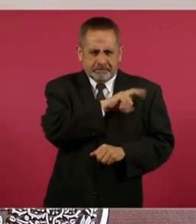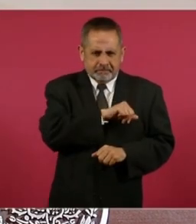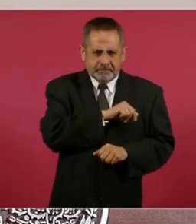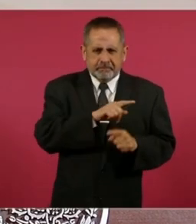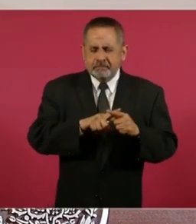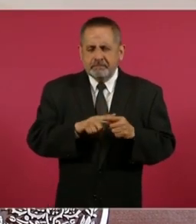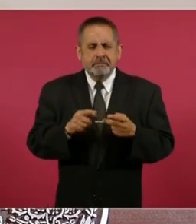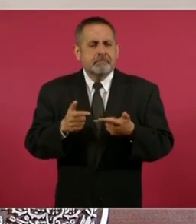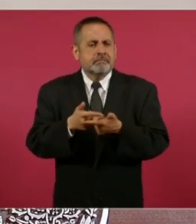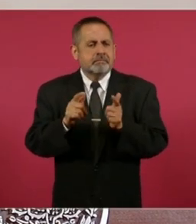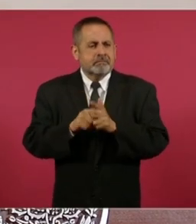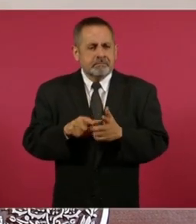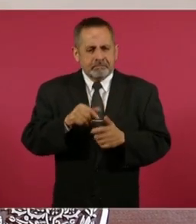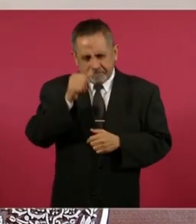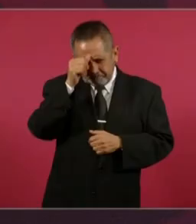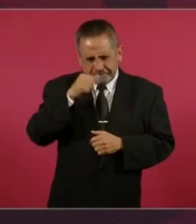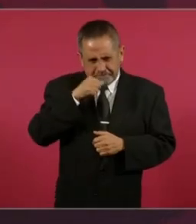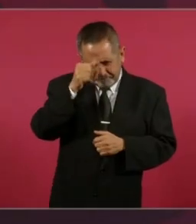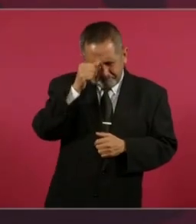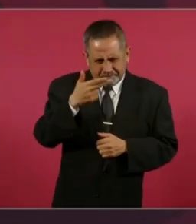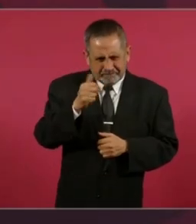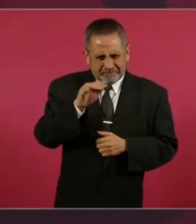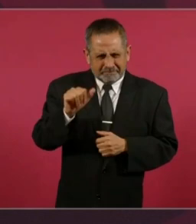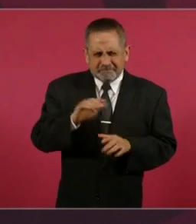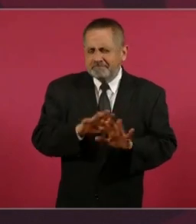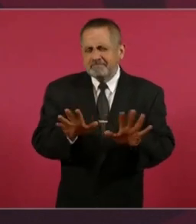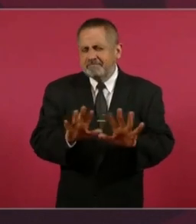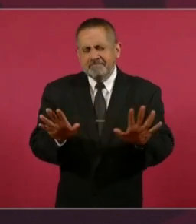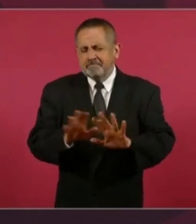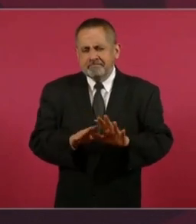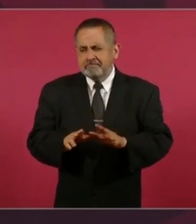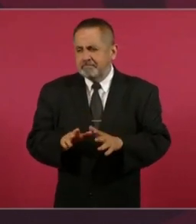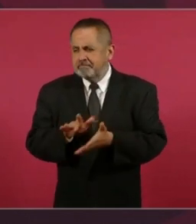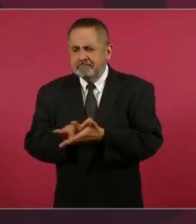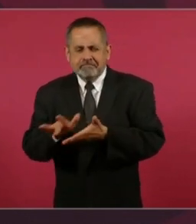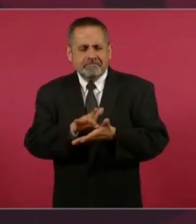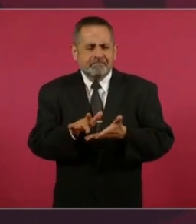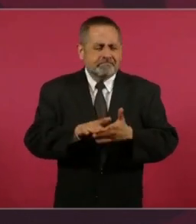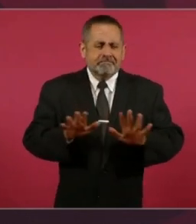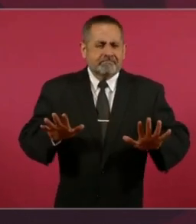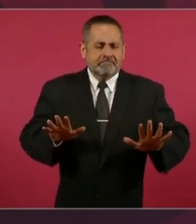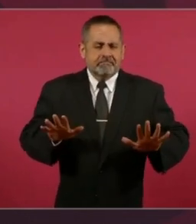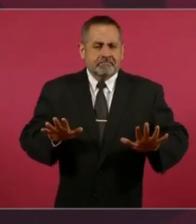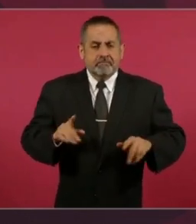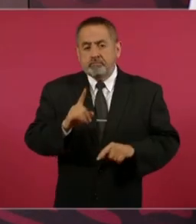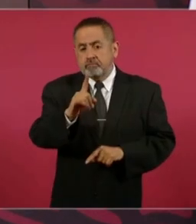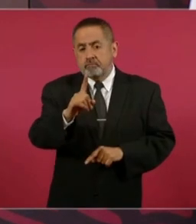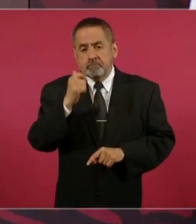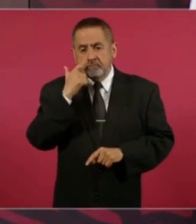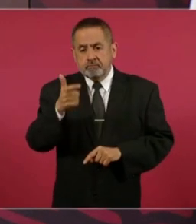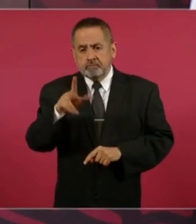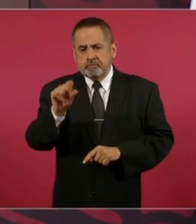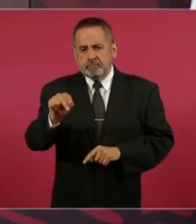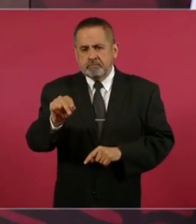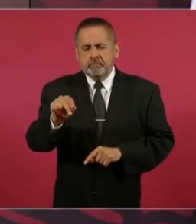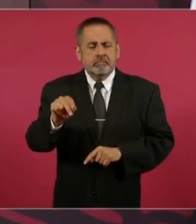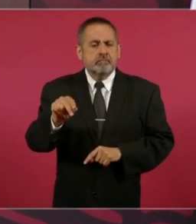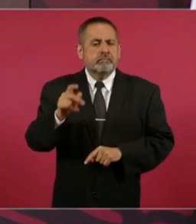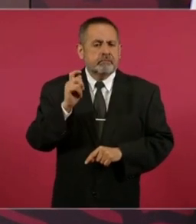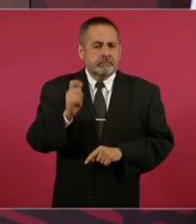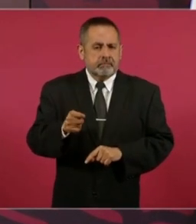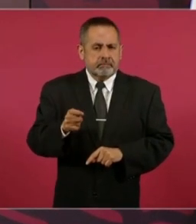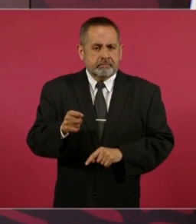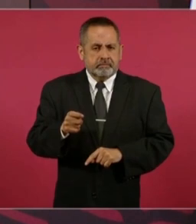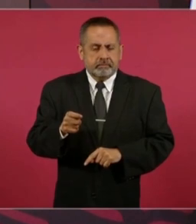jamás no no tenemos nosotros lo que no queremos es